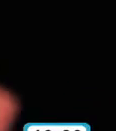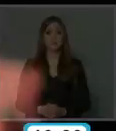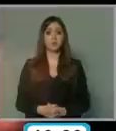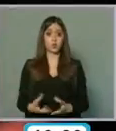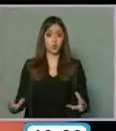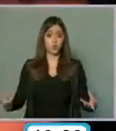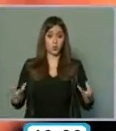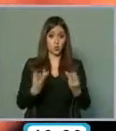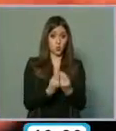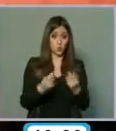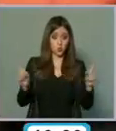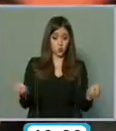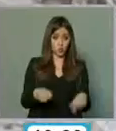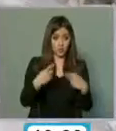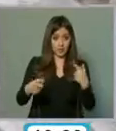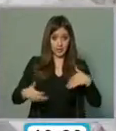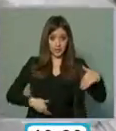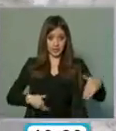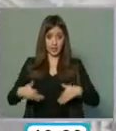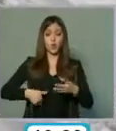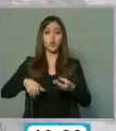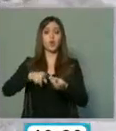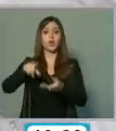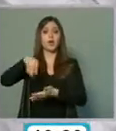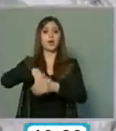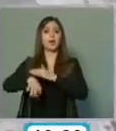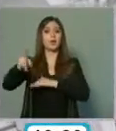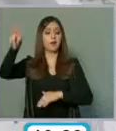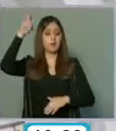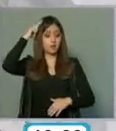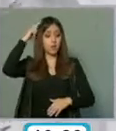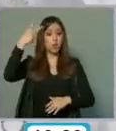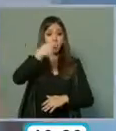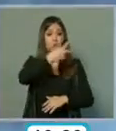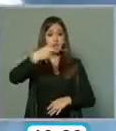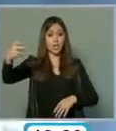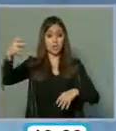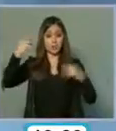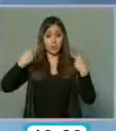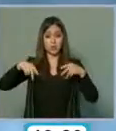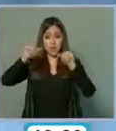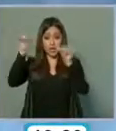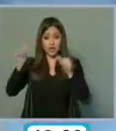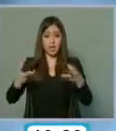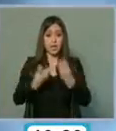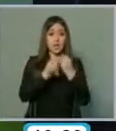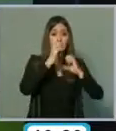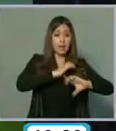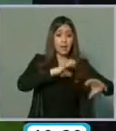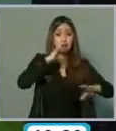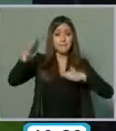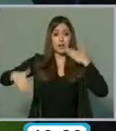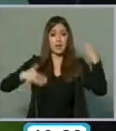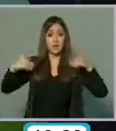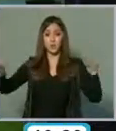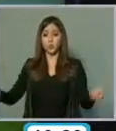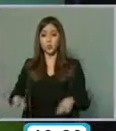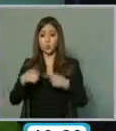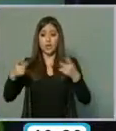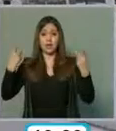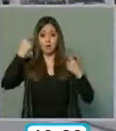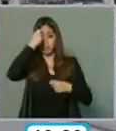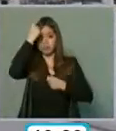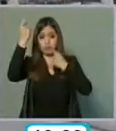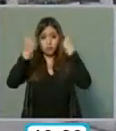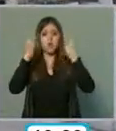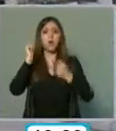Fusión de música y teatro puedes encontrar en el Palacio de Bellas Artes. Más de 200 artistas, entre cantantes, bailarines, músicos y creativos, traen para